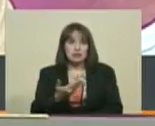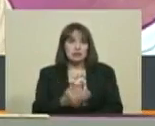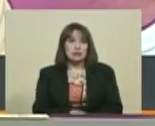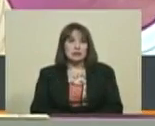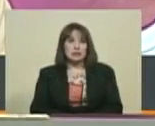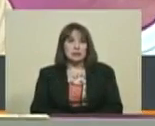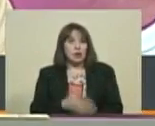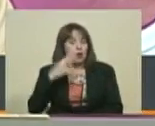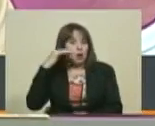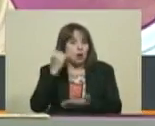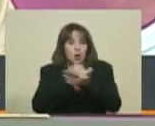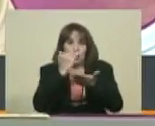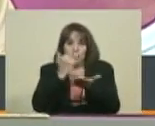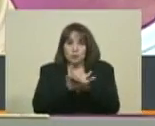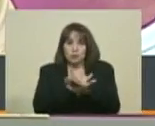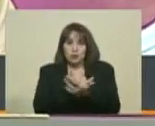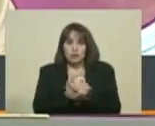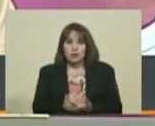pruebas